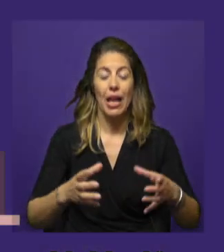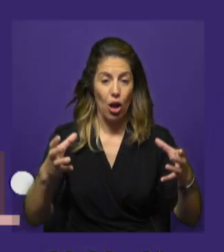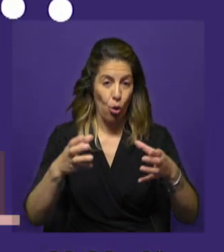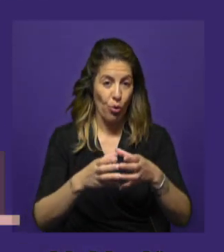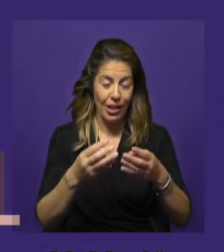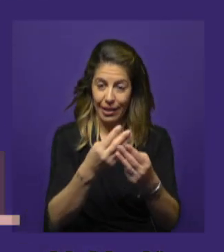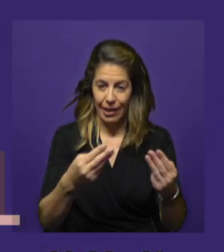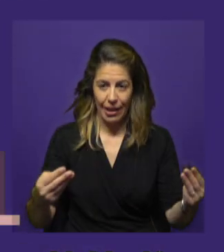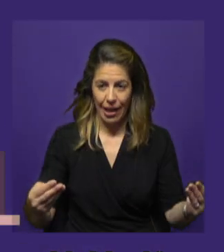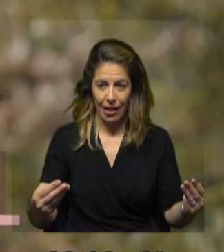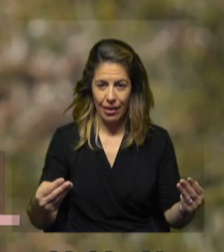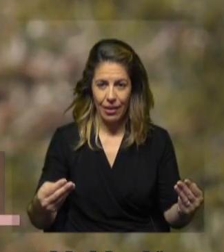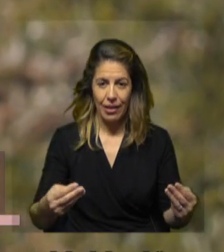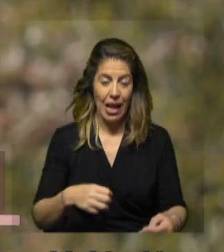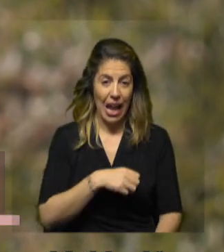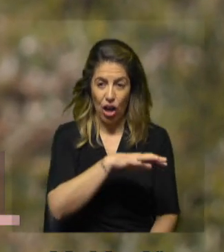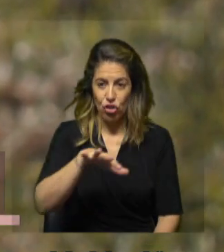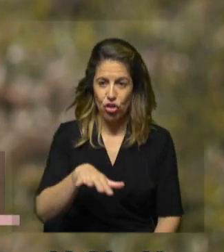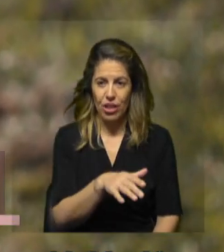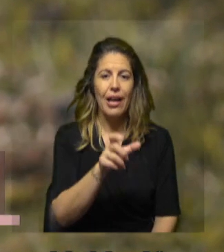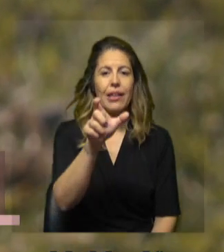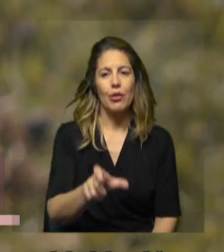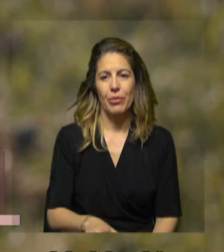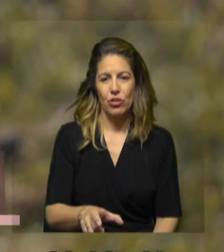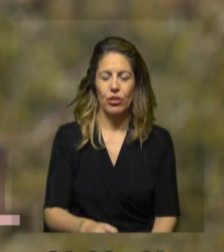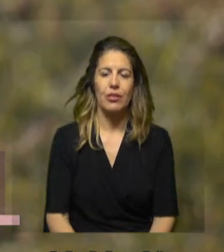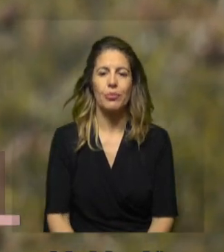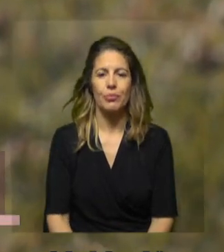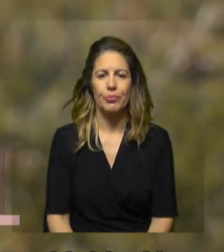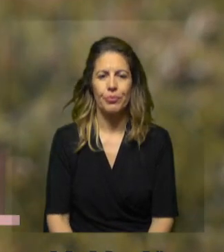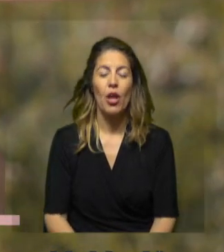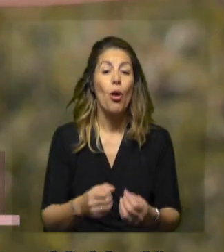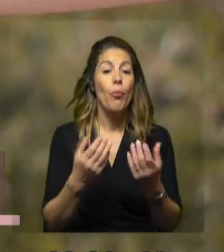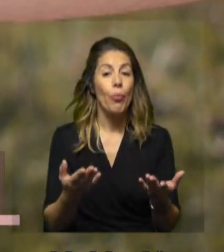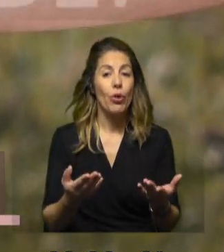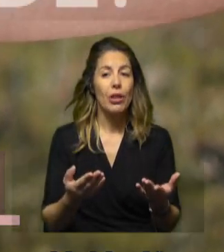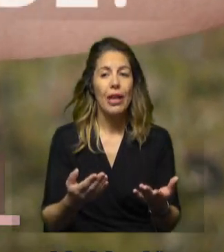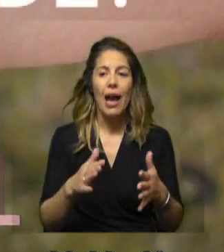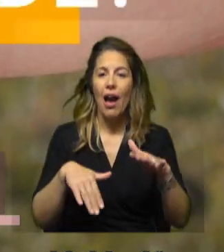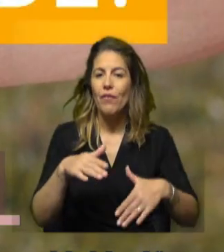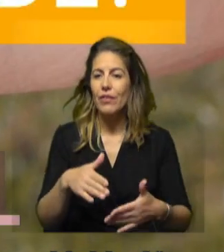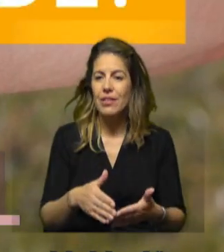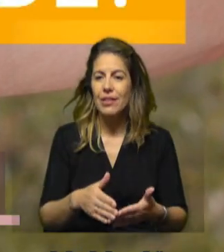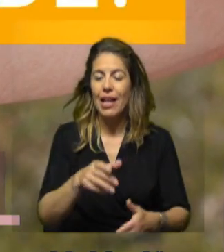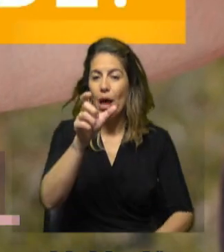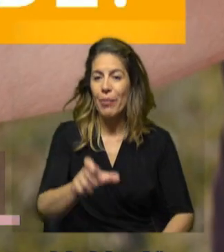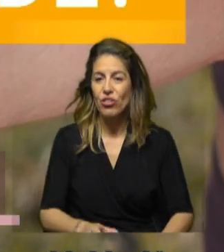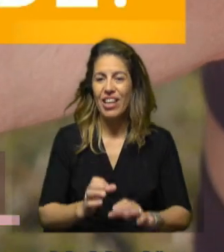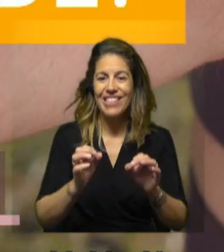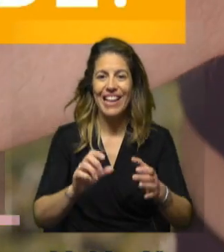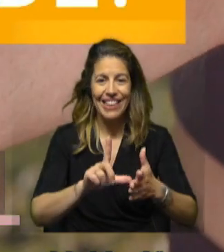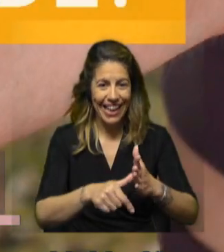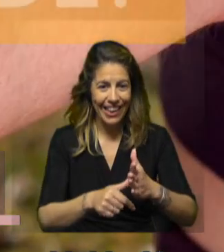comunidad en general, ¿no? Y por supuesto a los pacientes. Porque lo que nos pasa muchas veces es que el paciente llega tarde